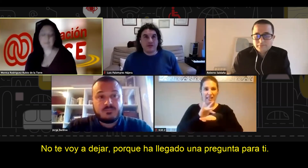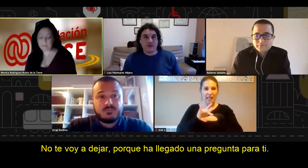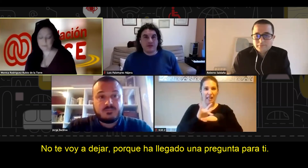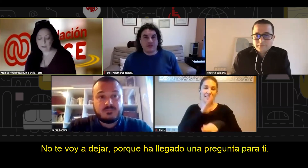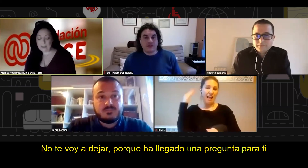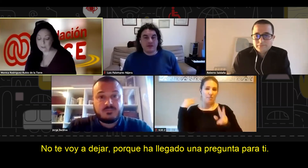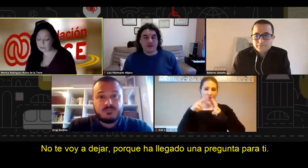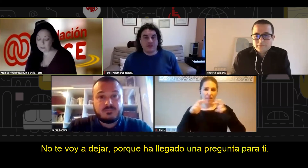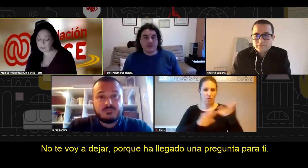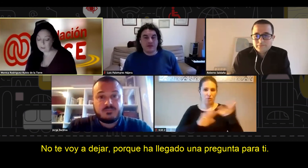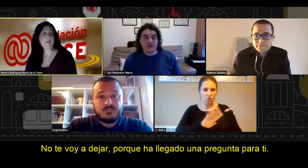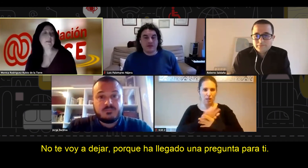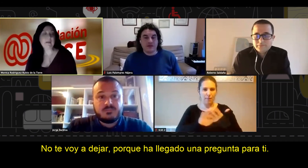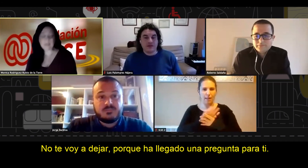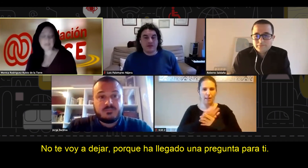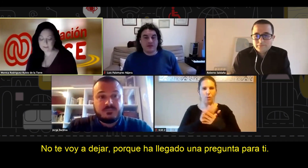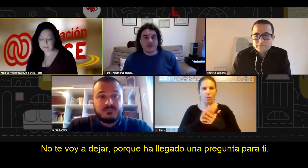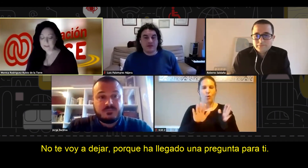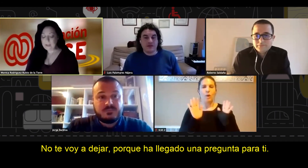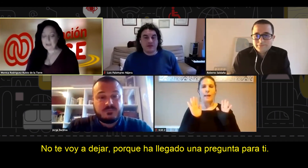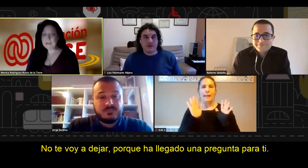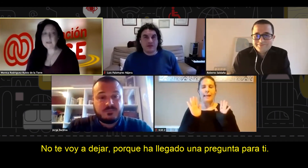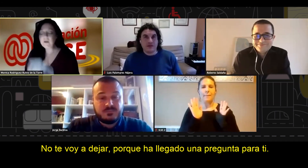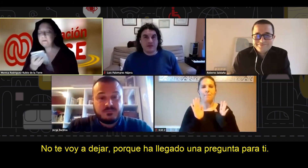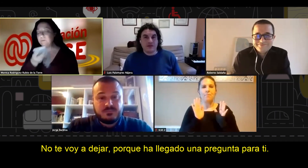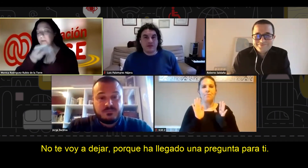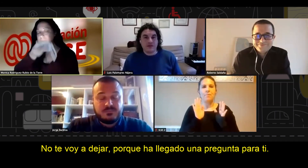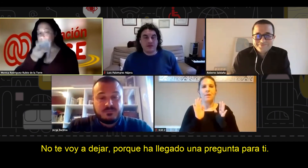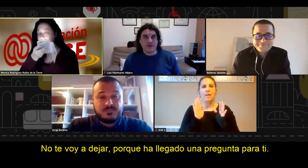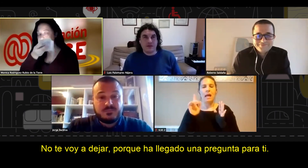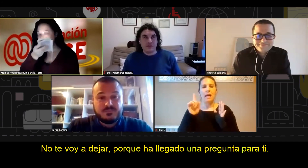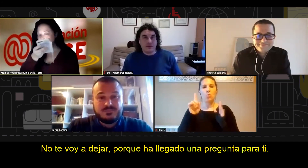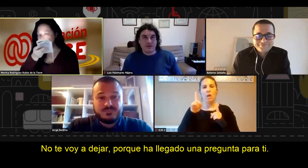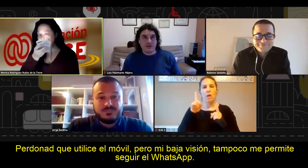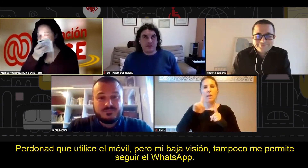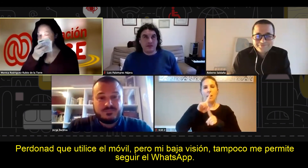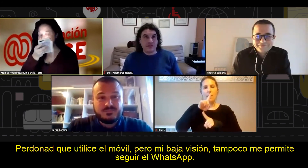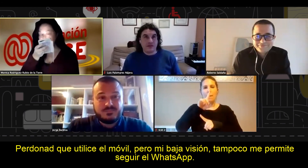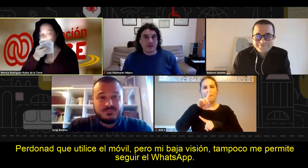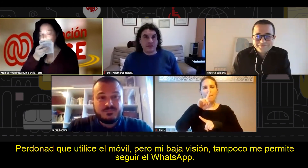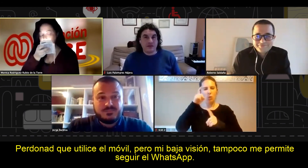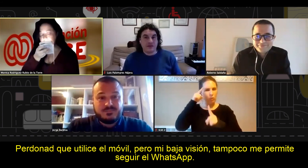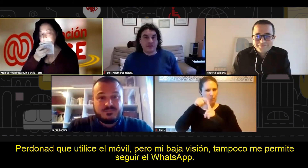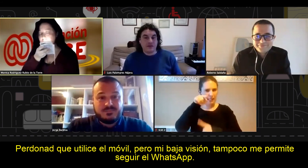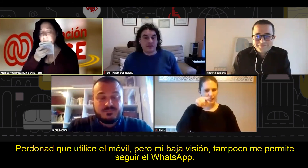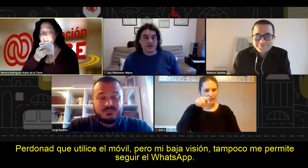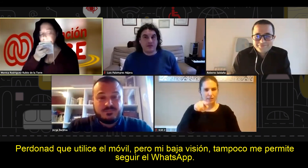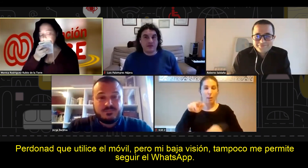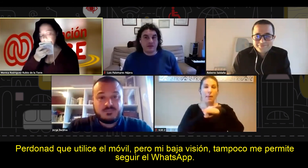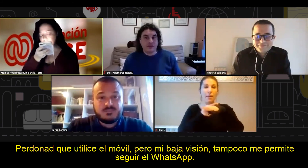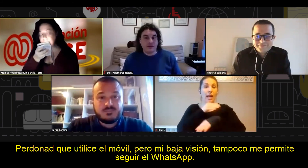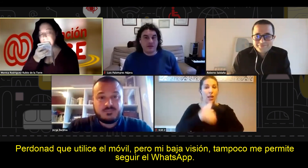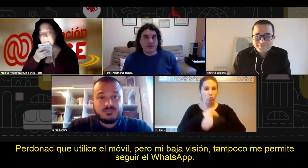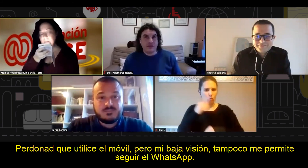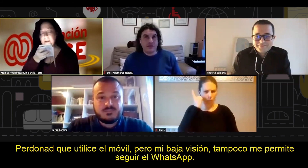principio, no te voy a dejar porque ha llegado una pregunta para ti. Perdonar que yo utilice el móvil,